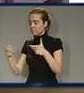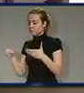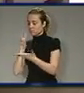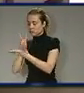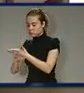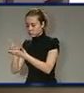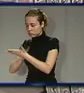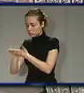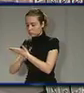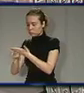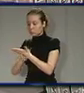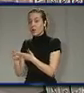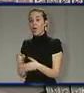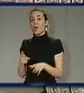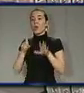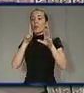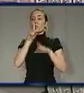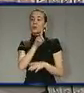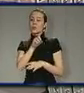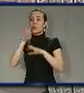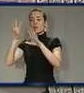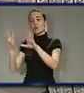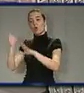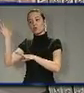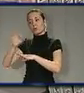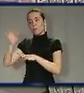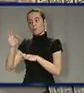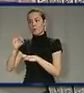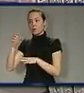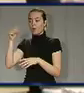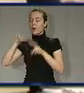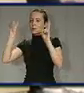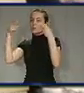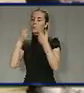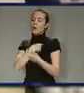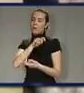seguidores... ...representan casi el 18% de los títulos... ...registrados en España.